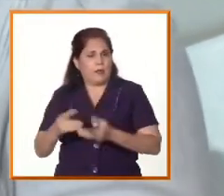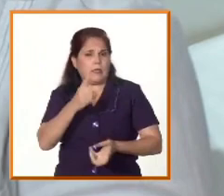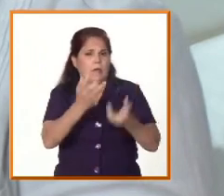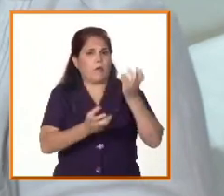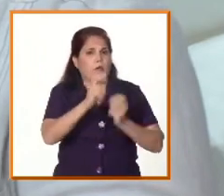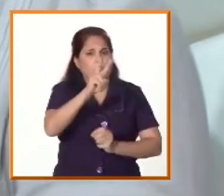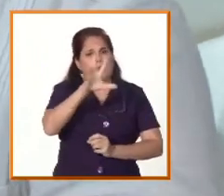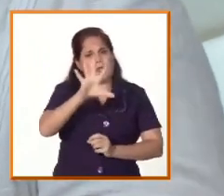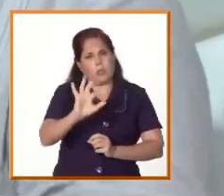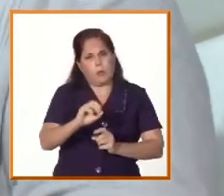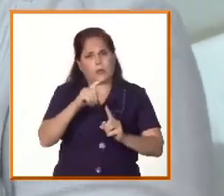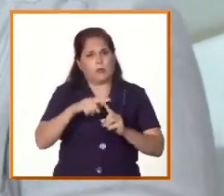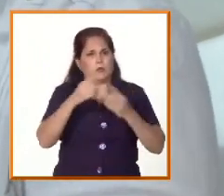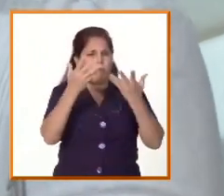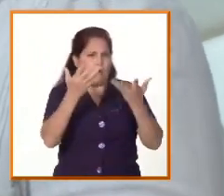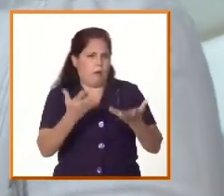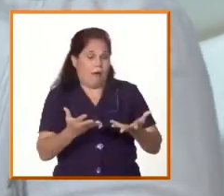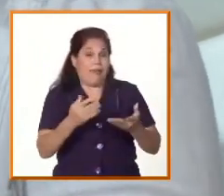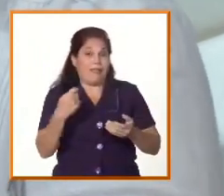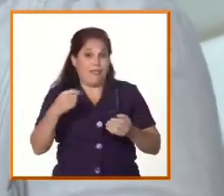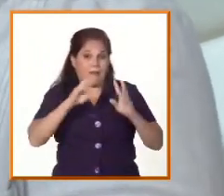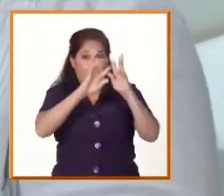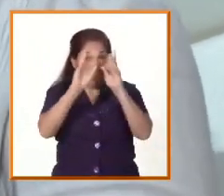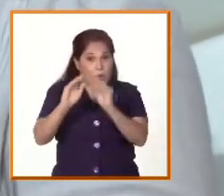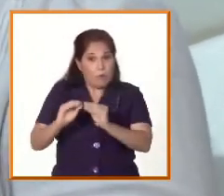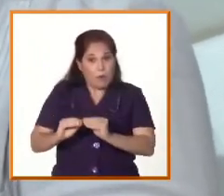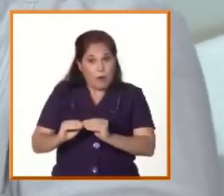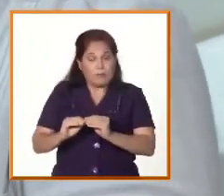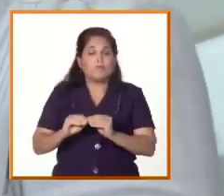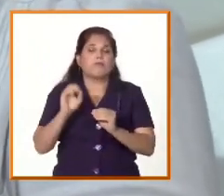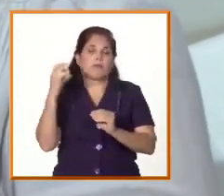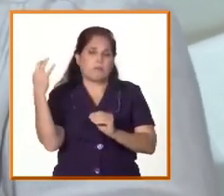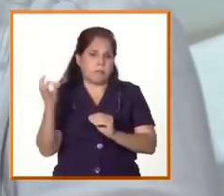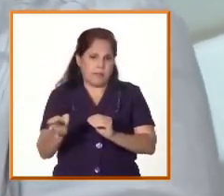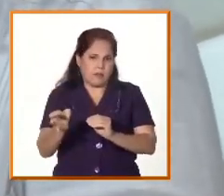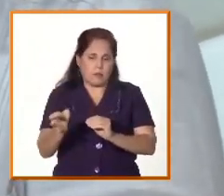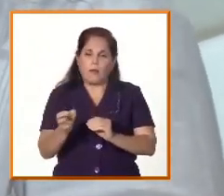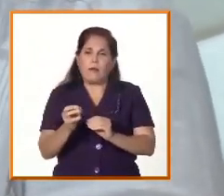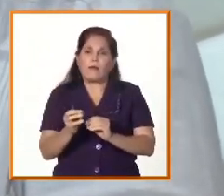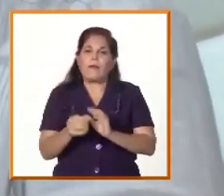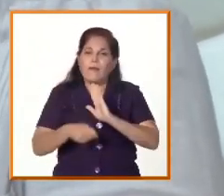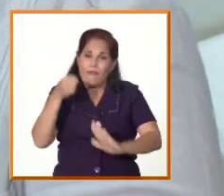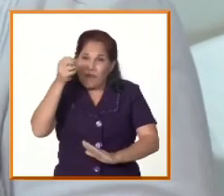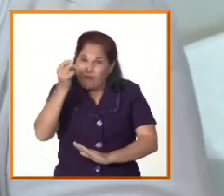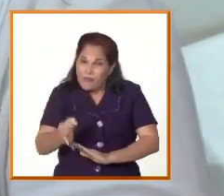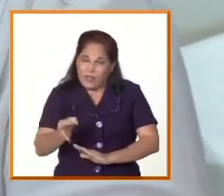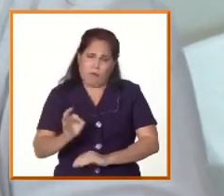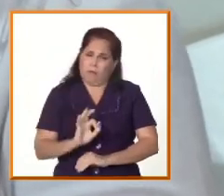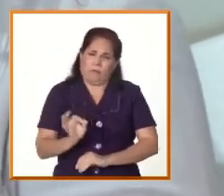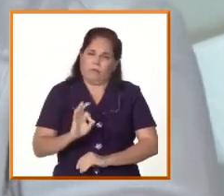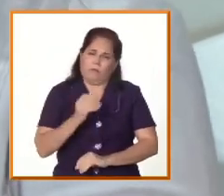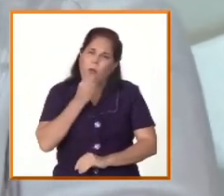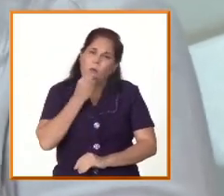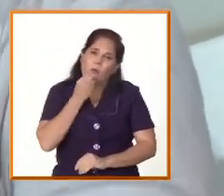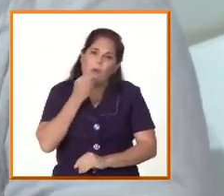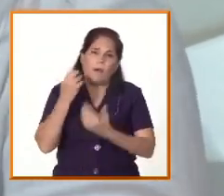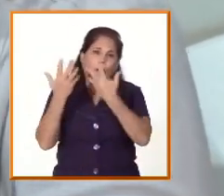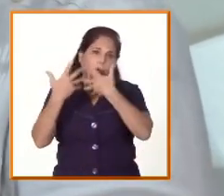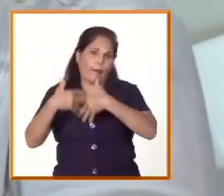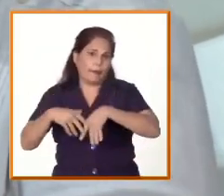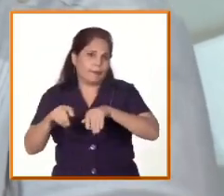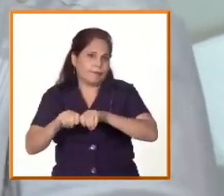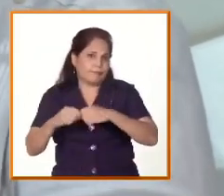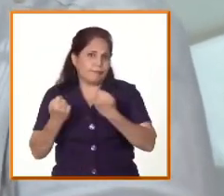y otro muri Hay que lograr digo capacidad nominal eso tampoco están exactos porque los molinos se rompen